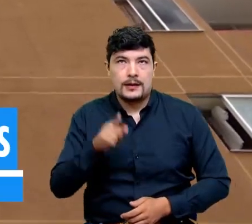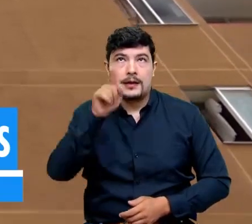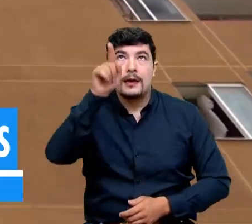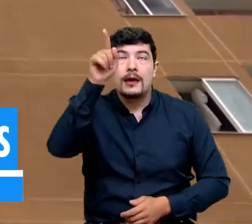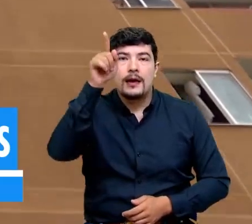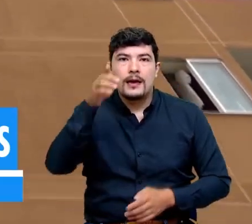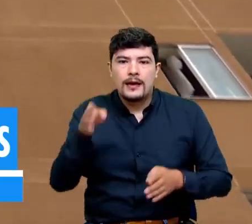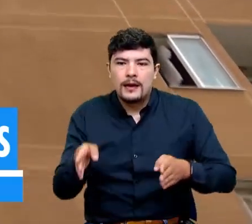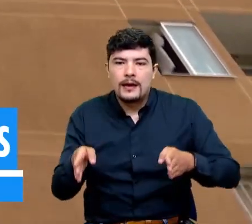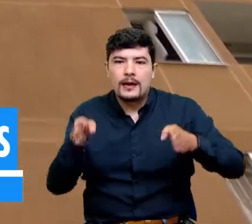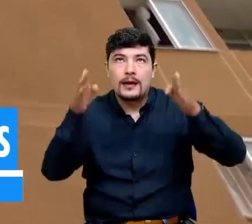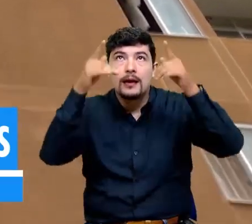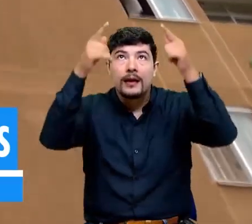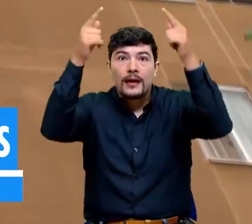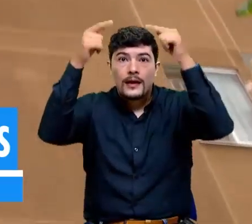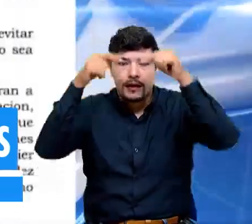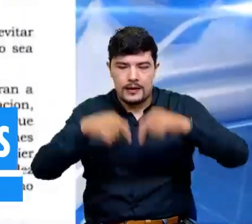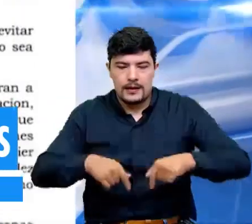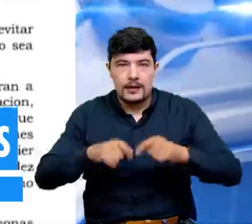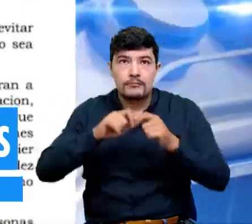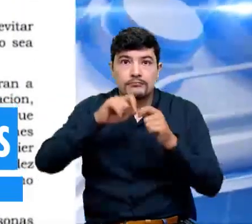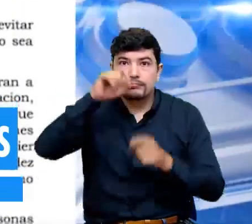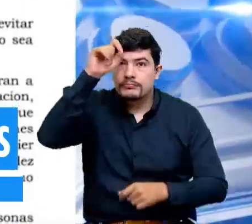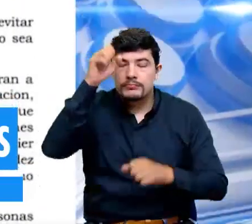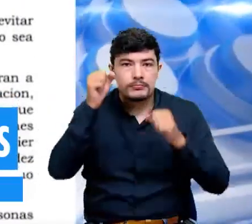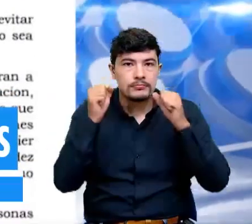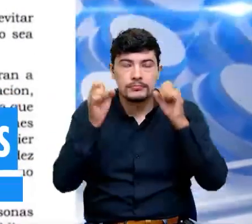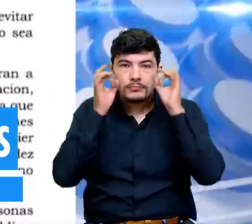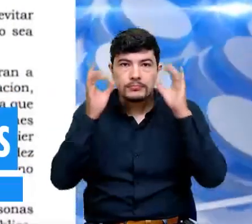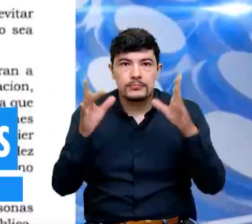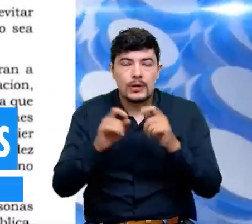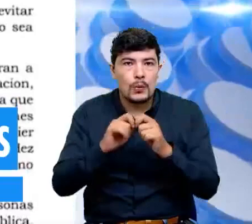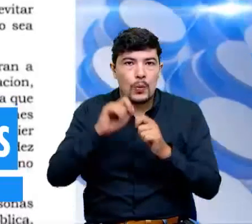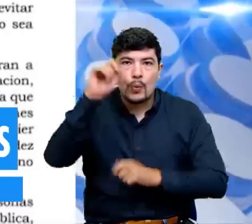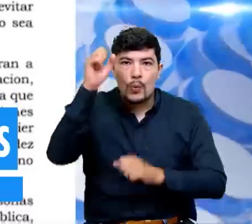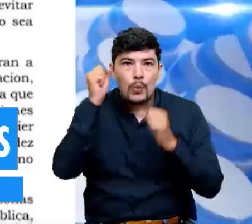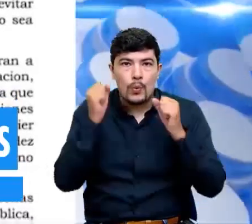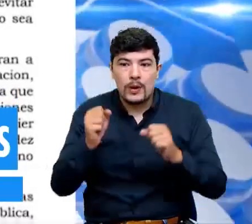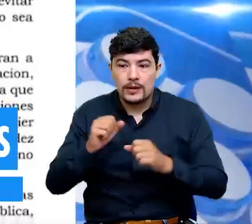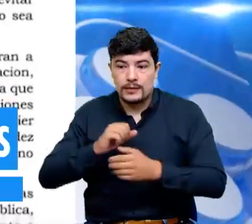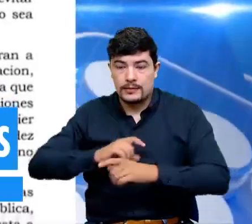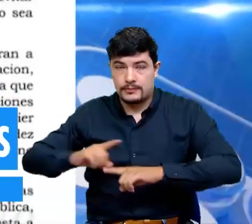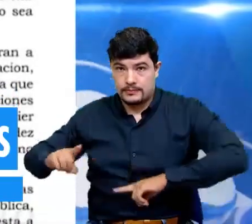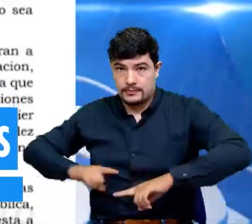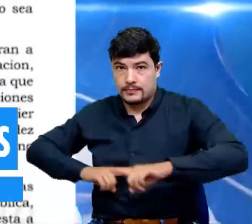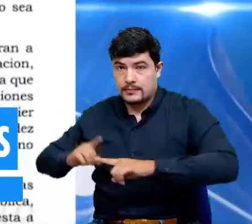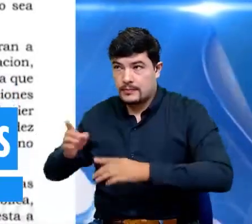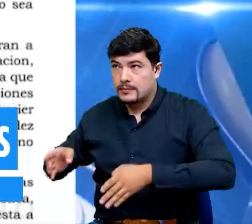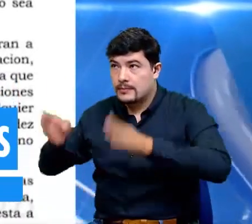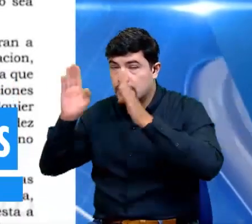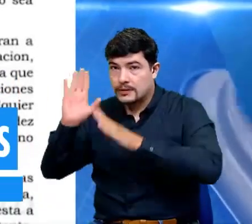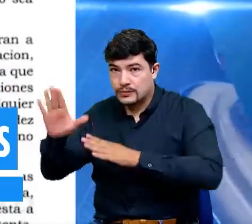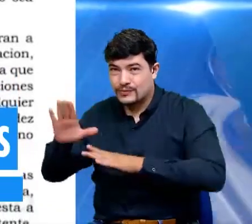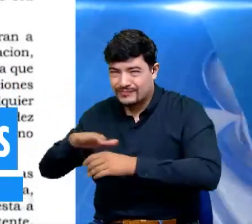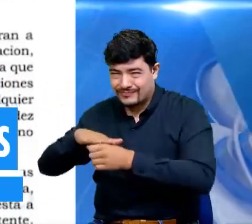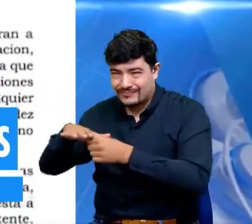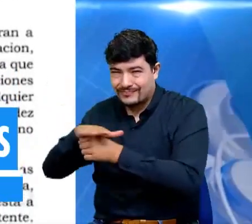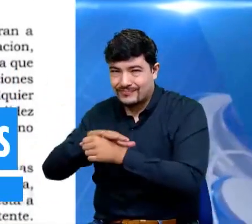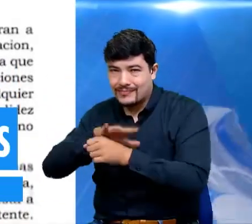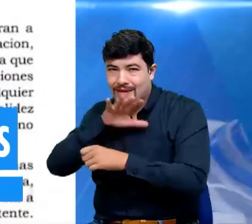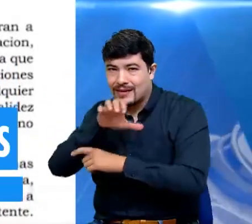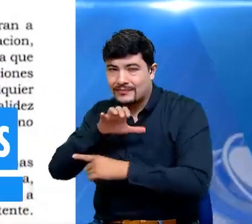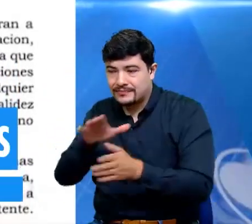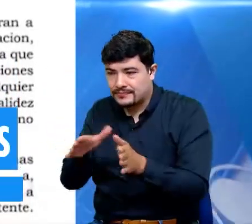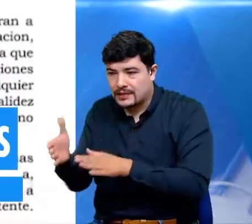Es una caída impresionante. En este comunicado, la administración del edificio donde sucedieron los hechos señala que realizó